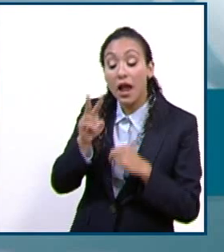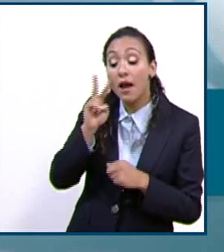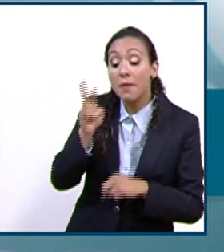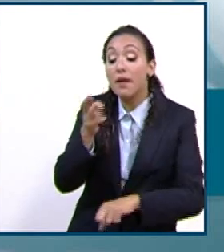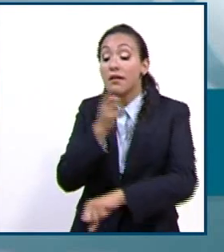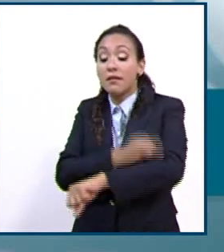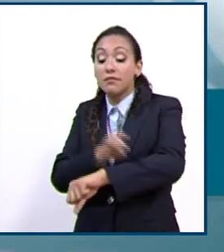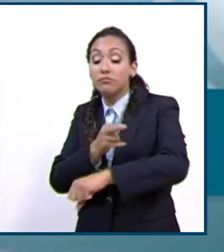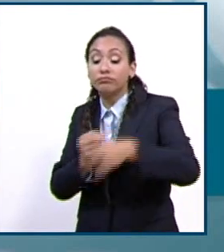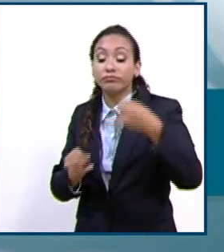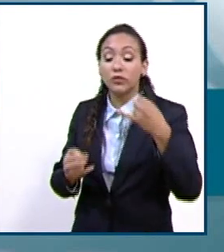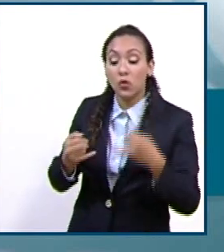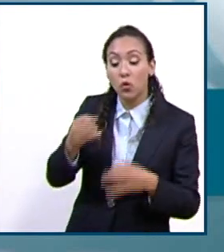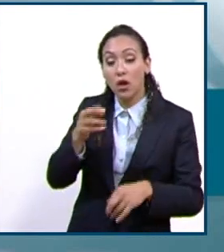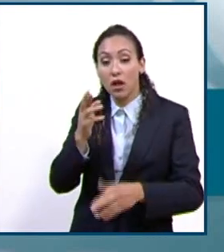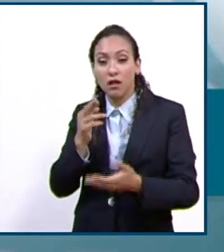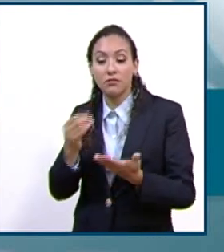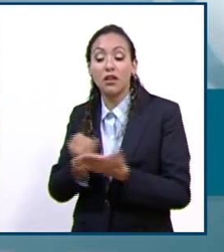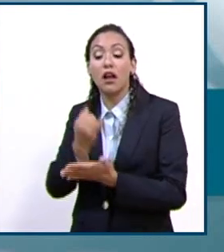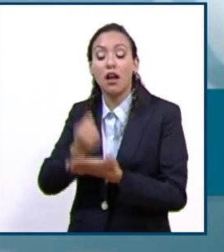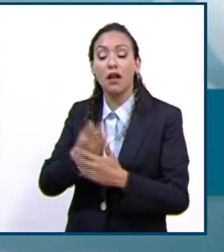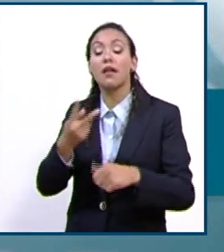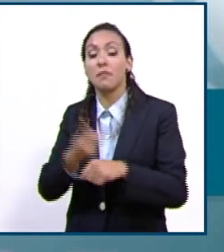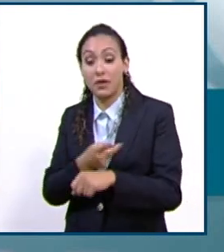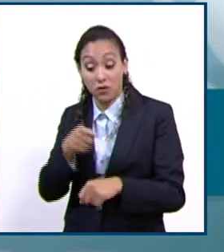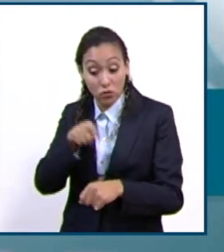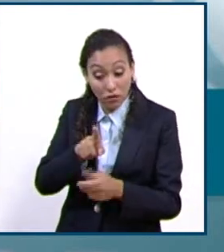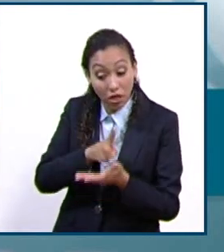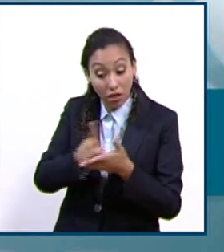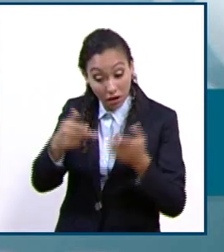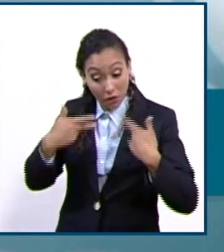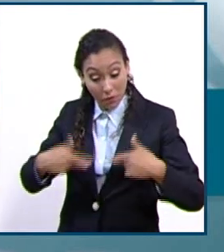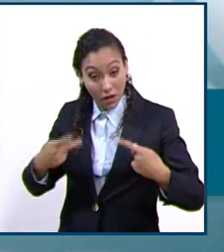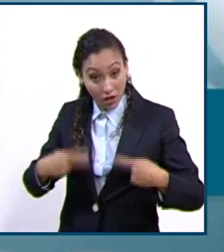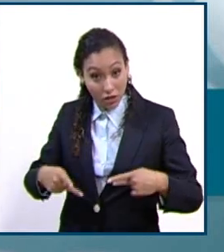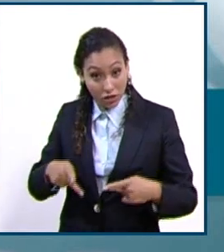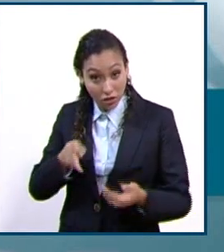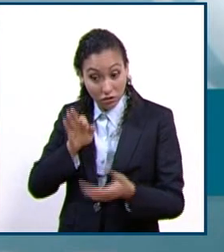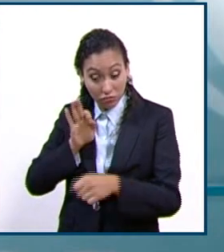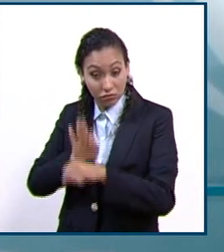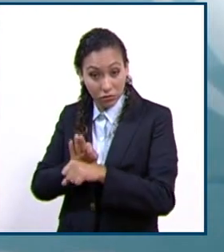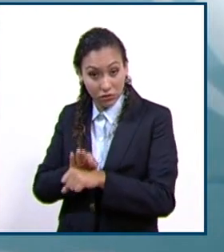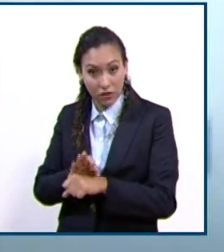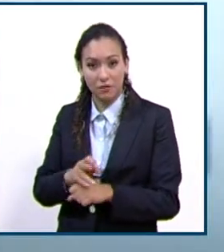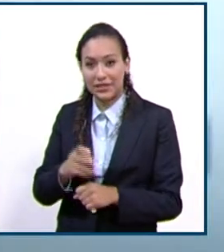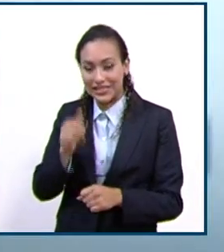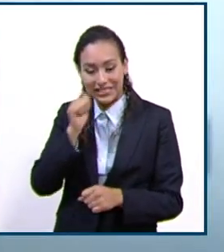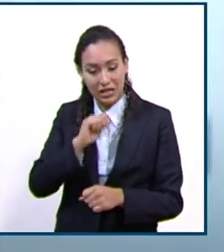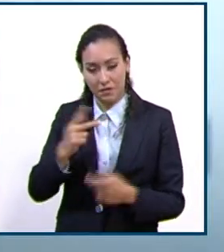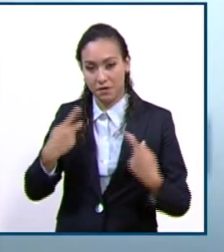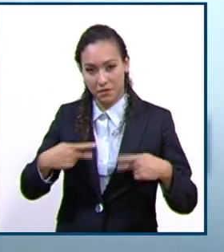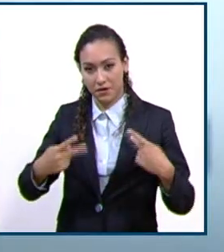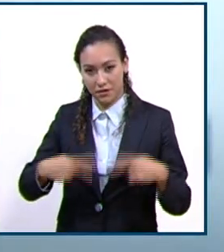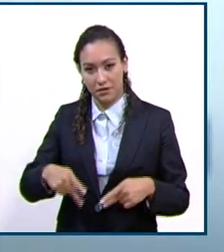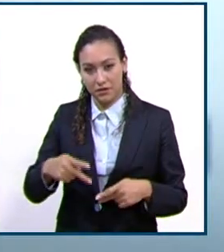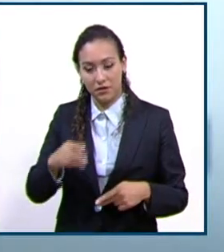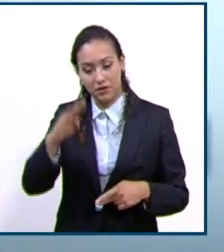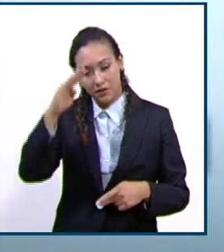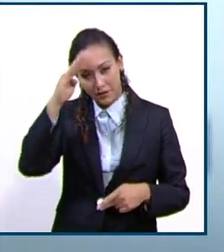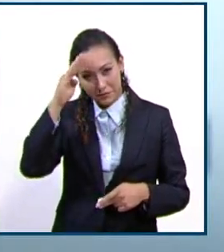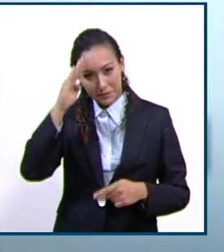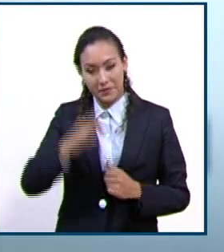juicio se hubieran observado los derechos de las personas involucradas. Pensemos en la víctima. Si